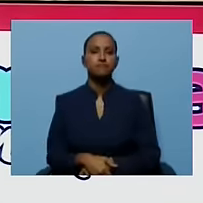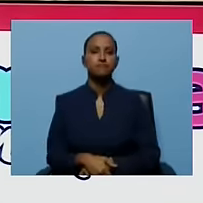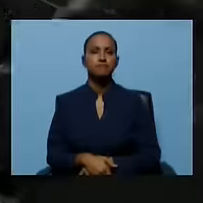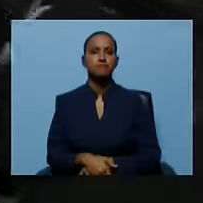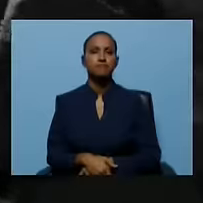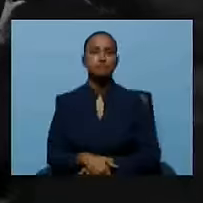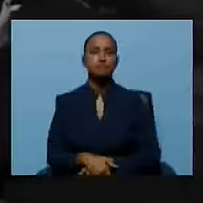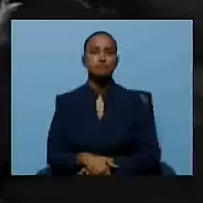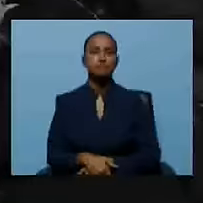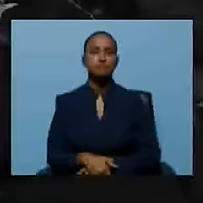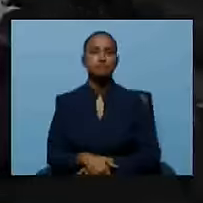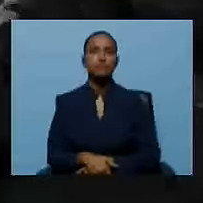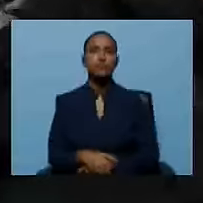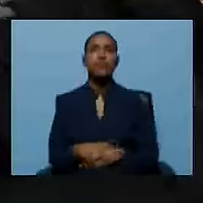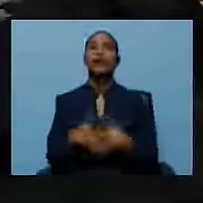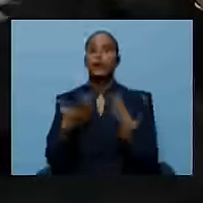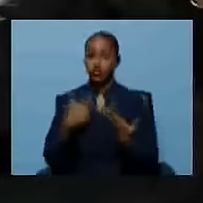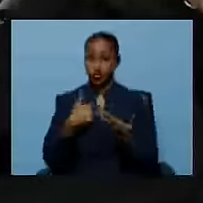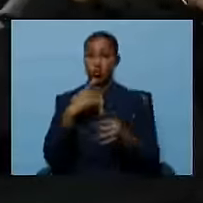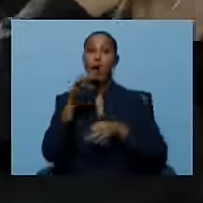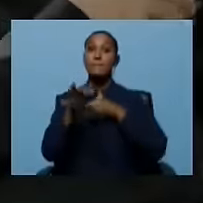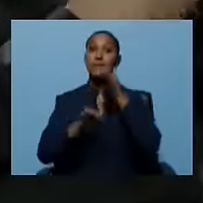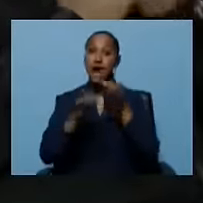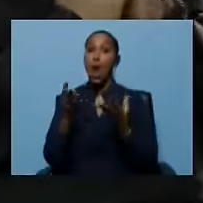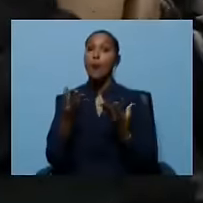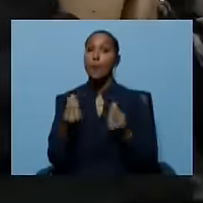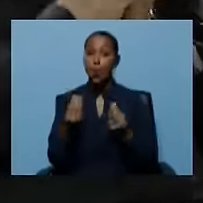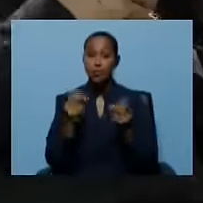Ya hemos hablado de este tema.